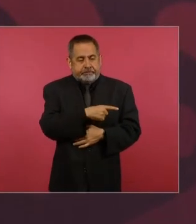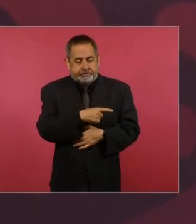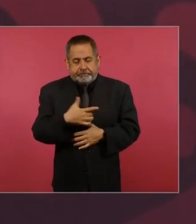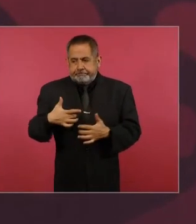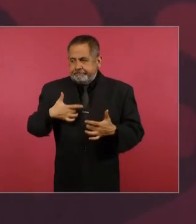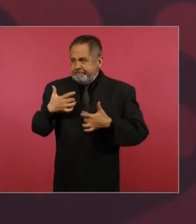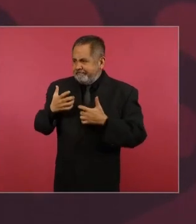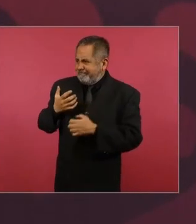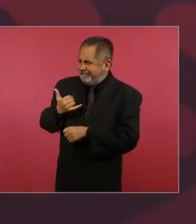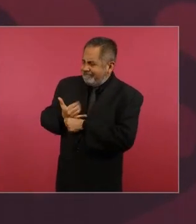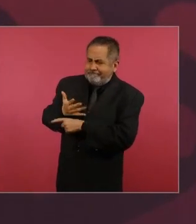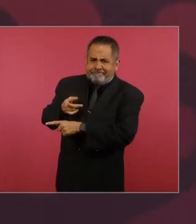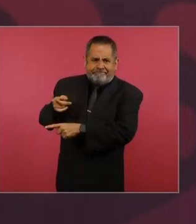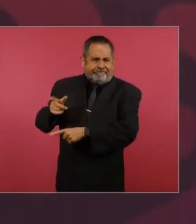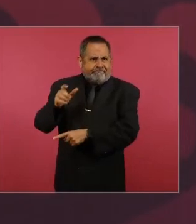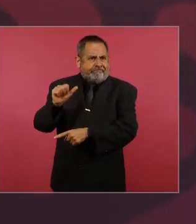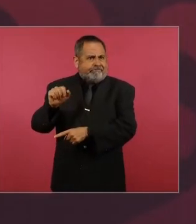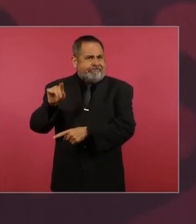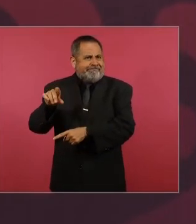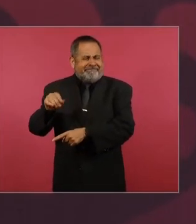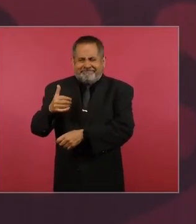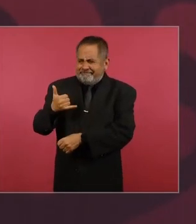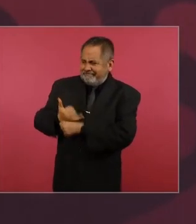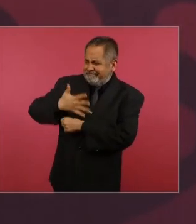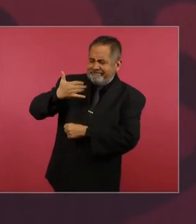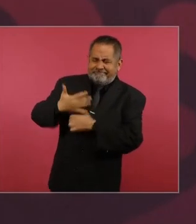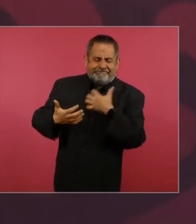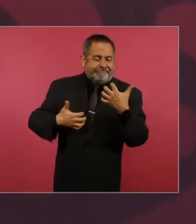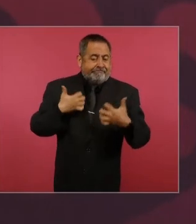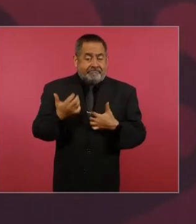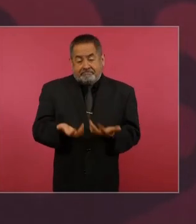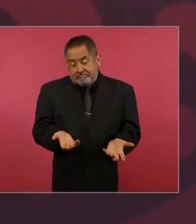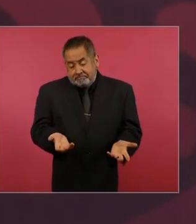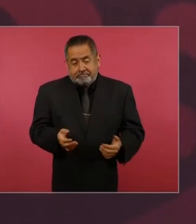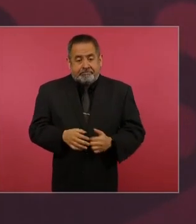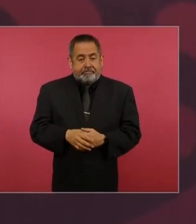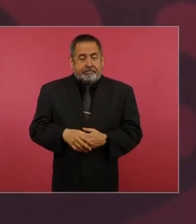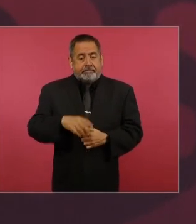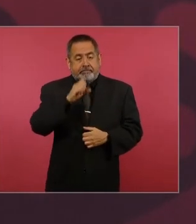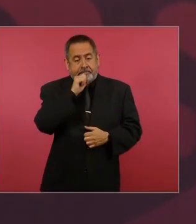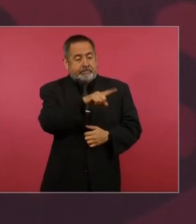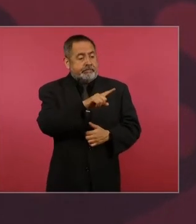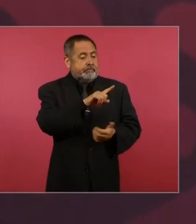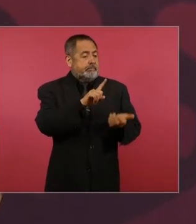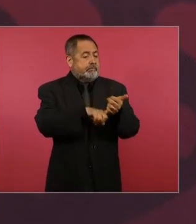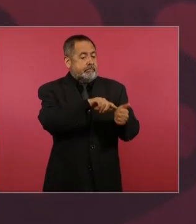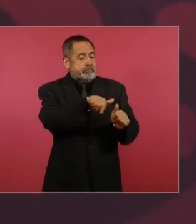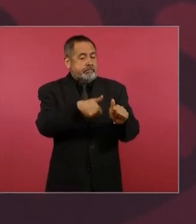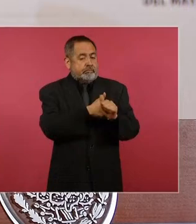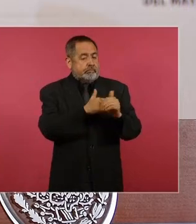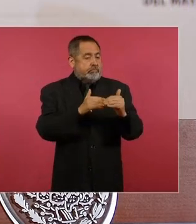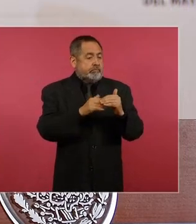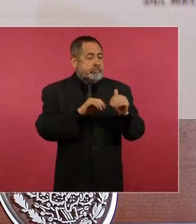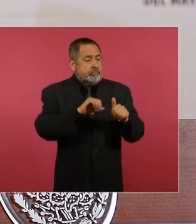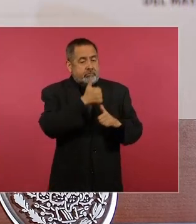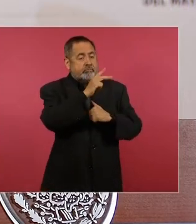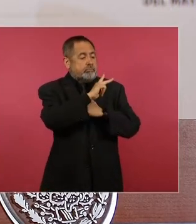y también a las fuerzas hegemónicas del